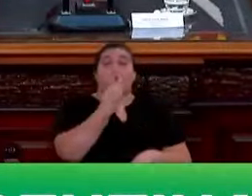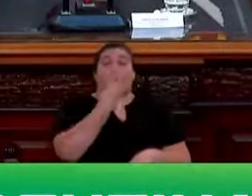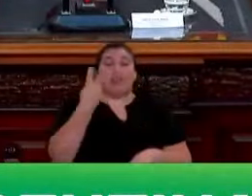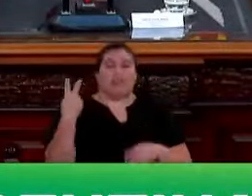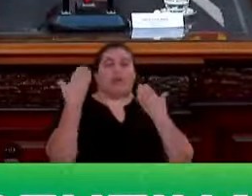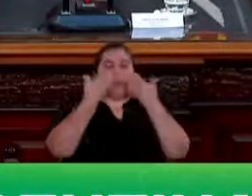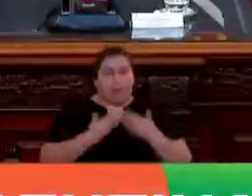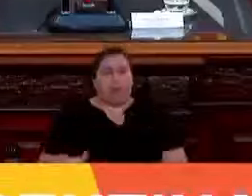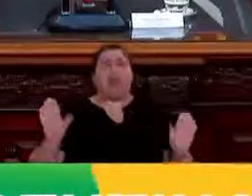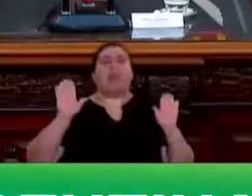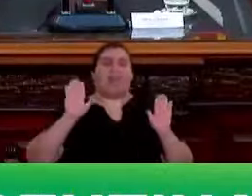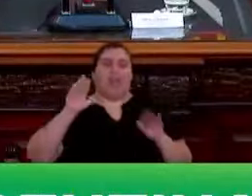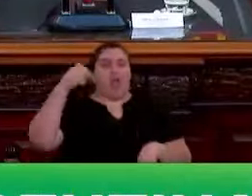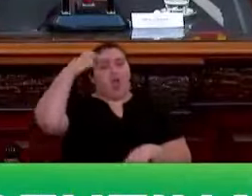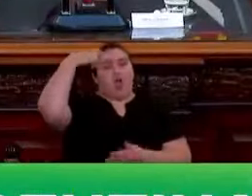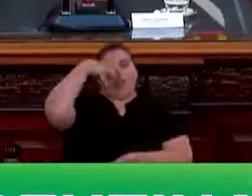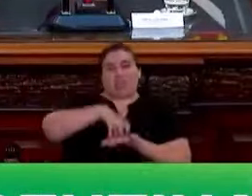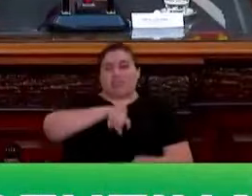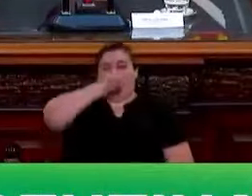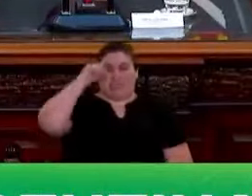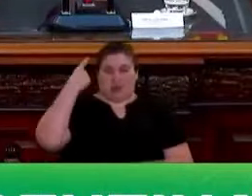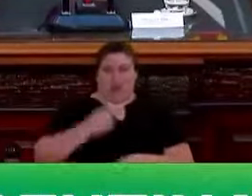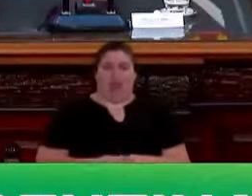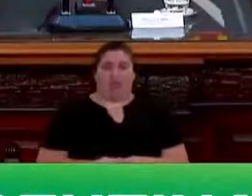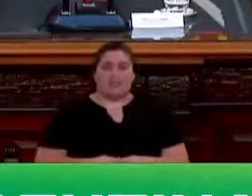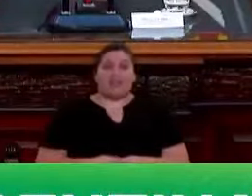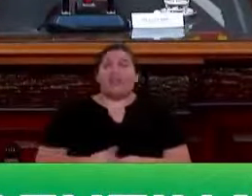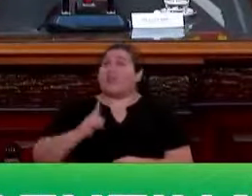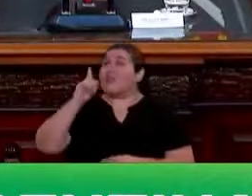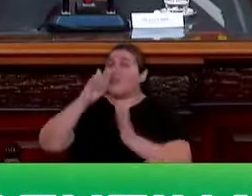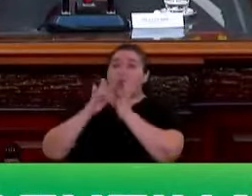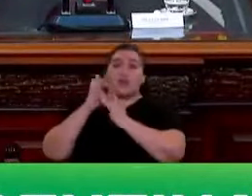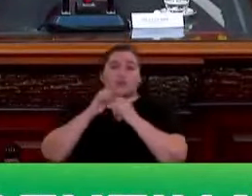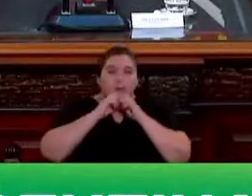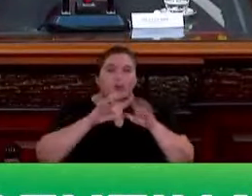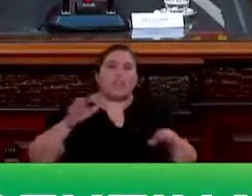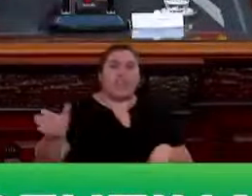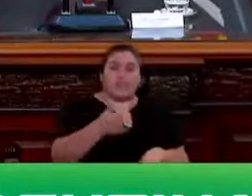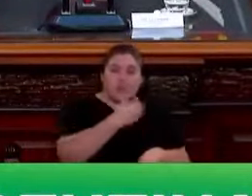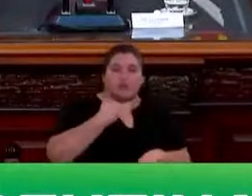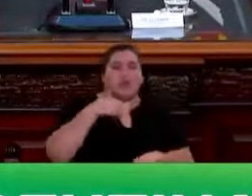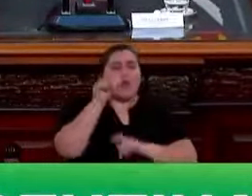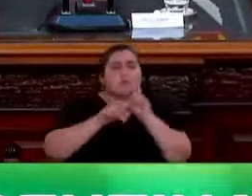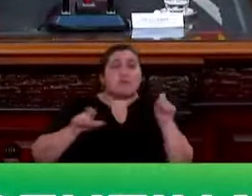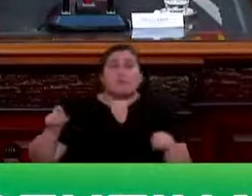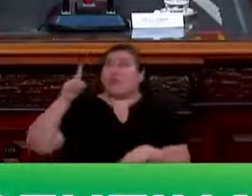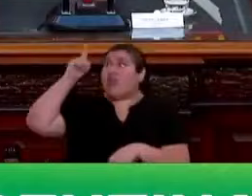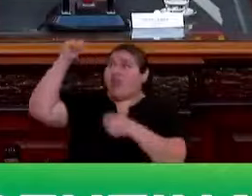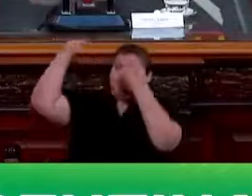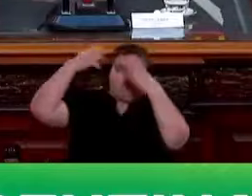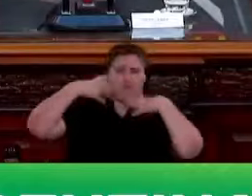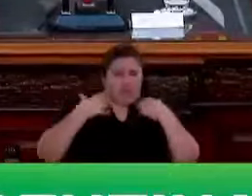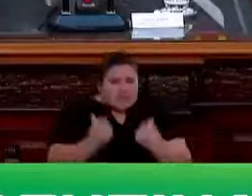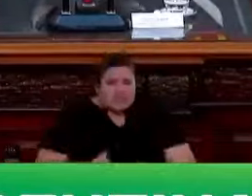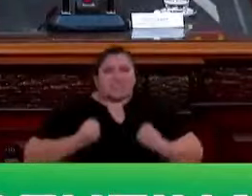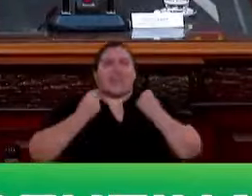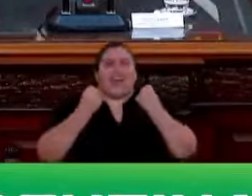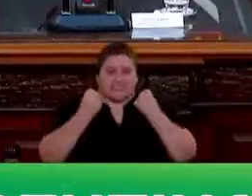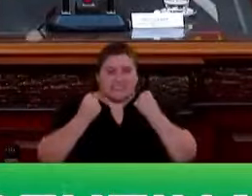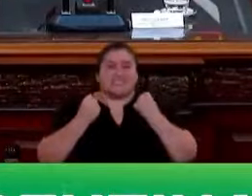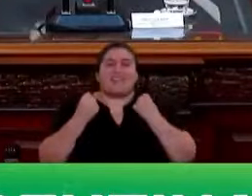de ellos y nosotros, y lo que logramos en Chubut. A ver. Nosotros logramos delegación de facultades, una ley de